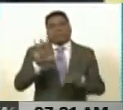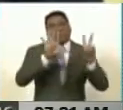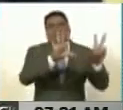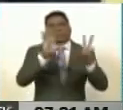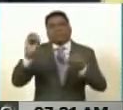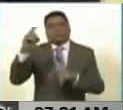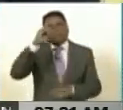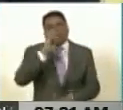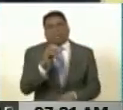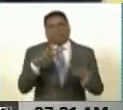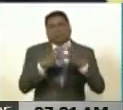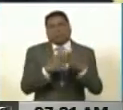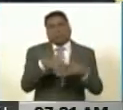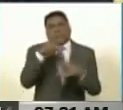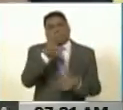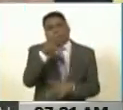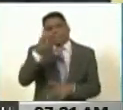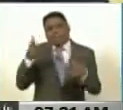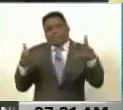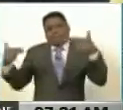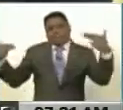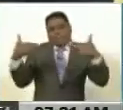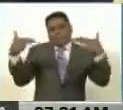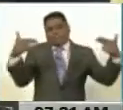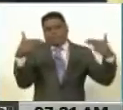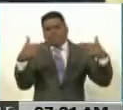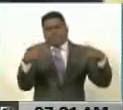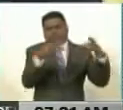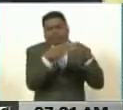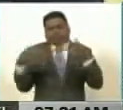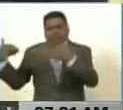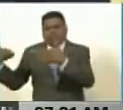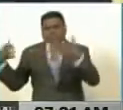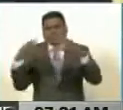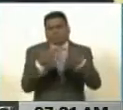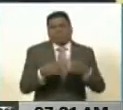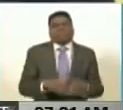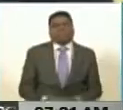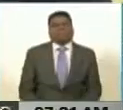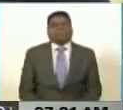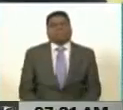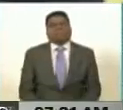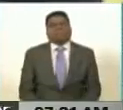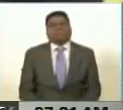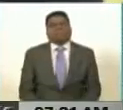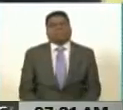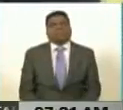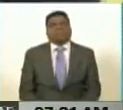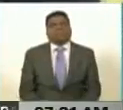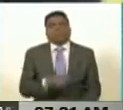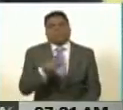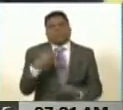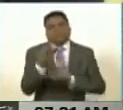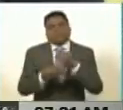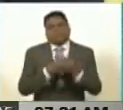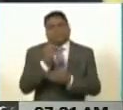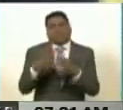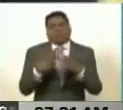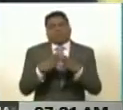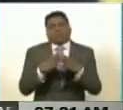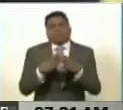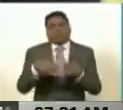de matarse entre ellos, un ejército regular contra ejércitos irregulares. De ahí nacieron fenómenos terribles como